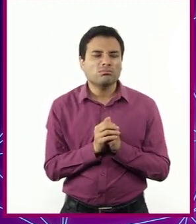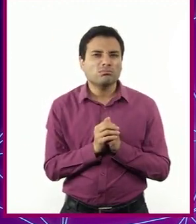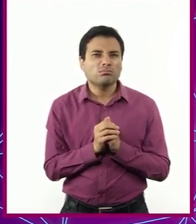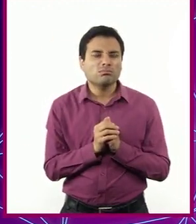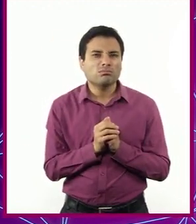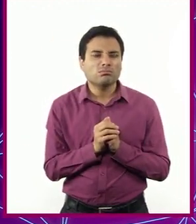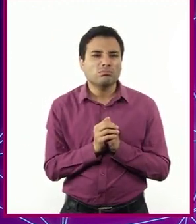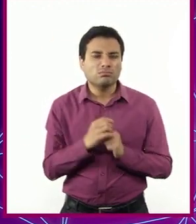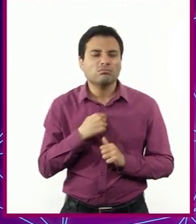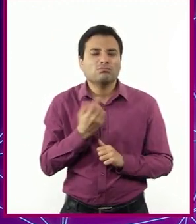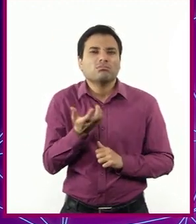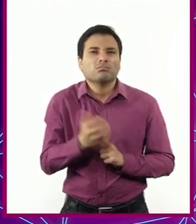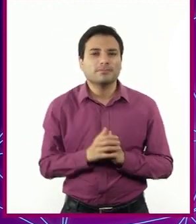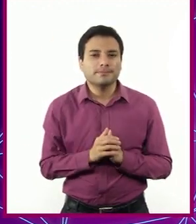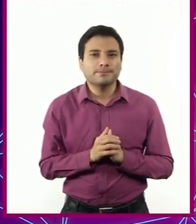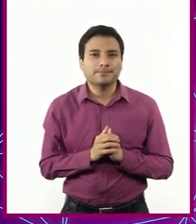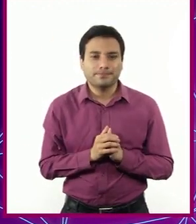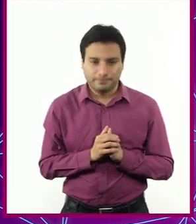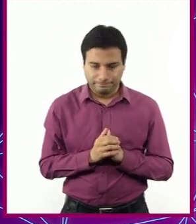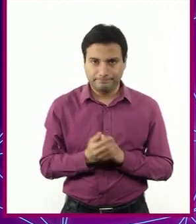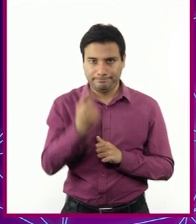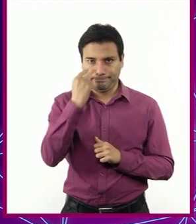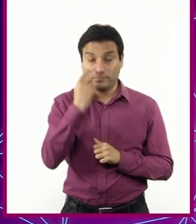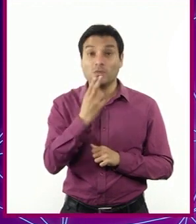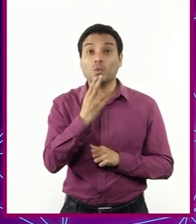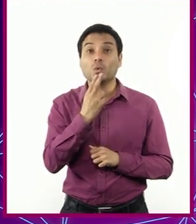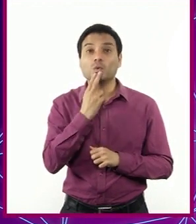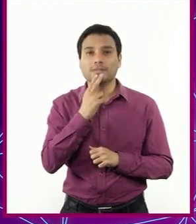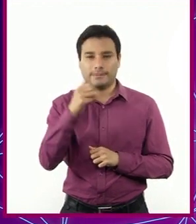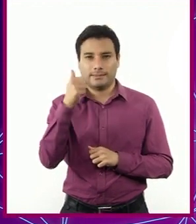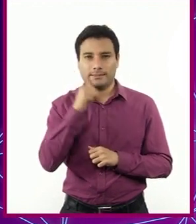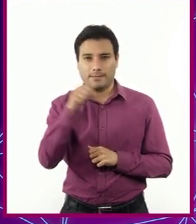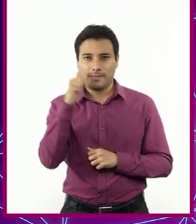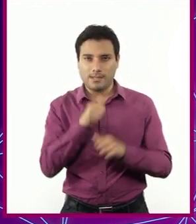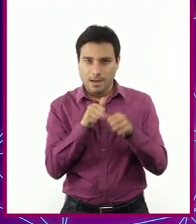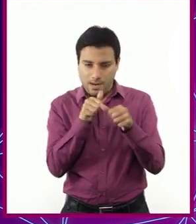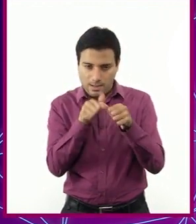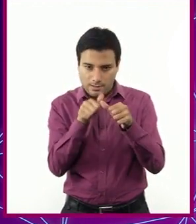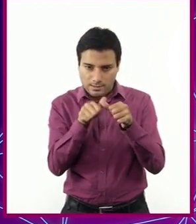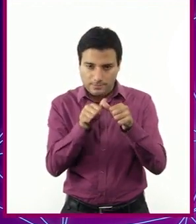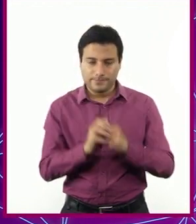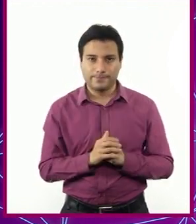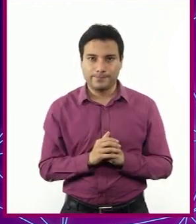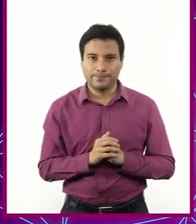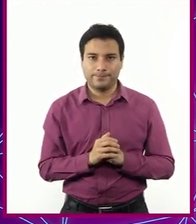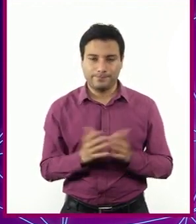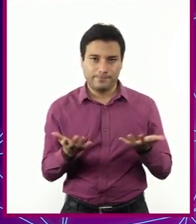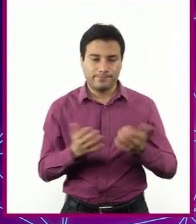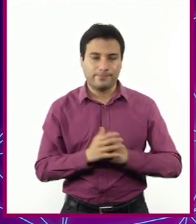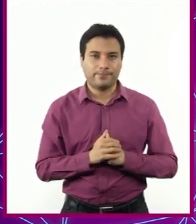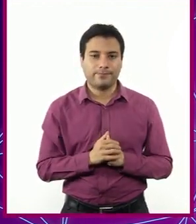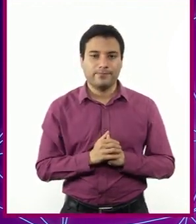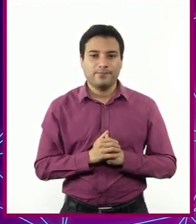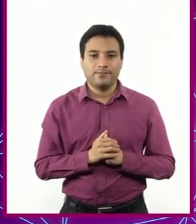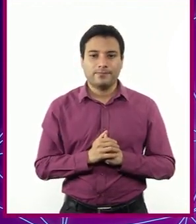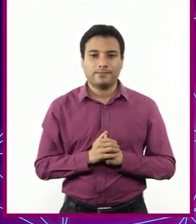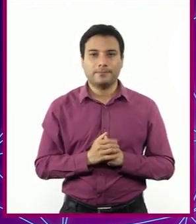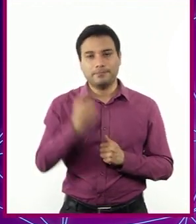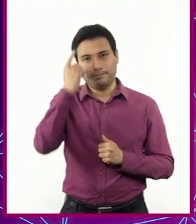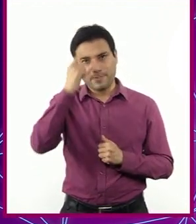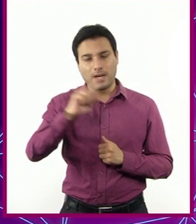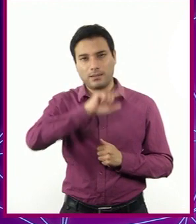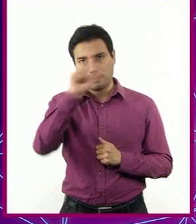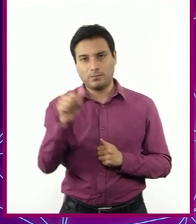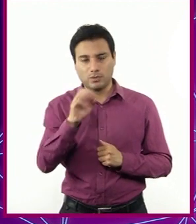Recuerden que en las generalizaciones utilizamos letras para representar a los números, de tal forma que éstas sean aplicables